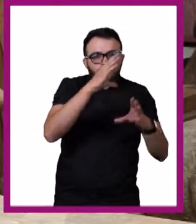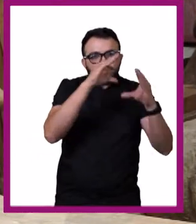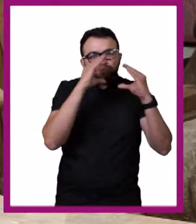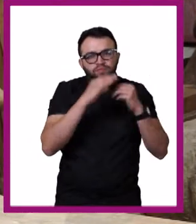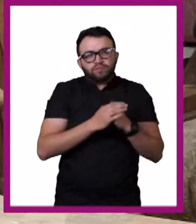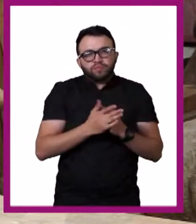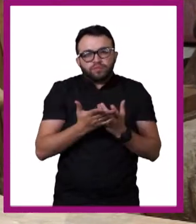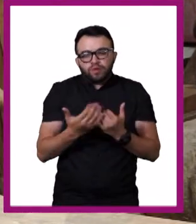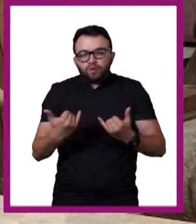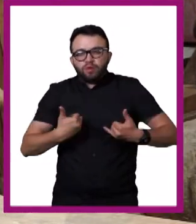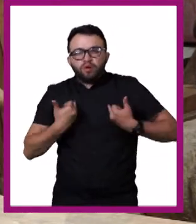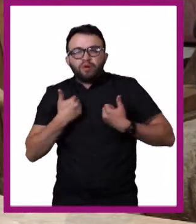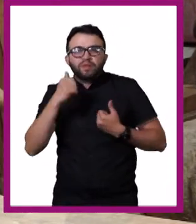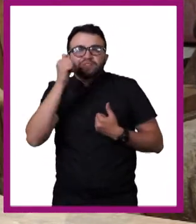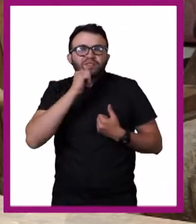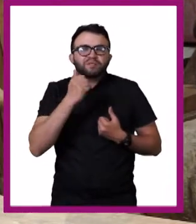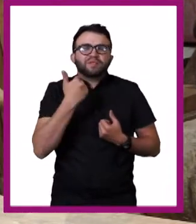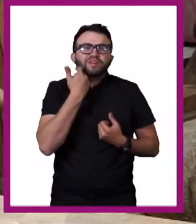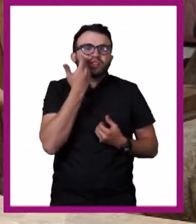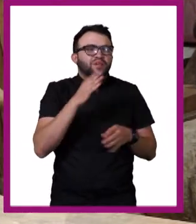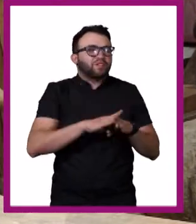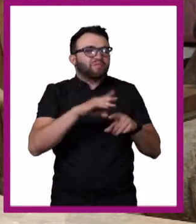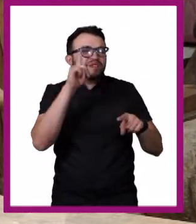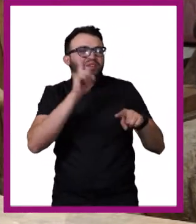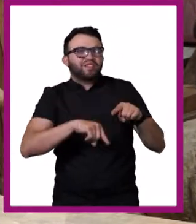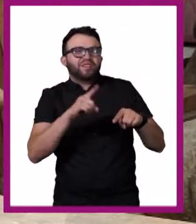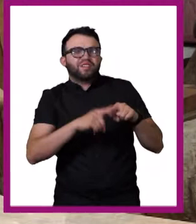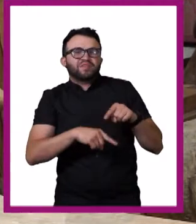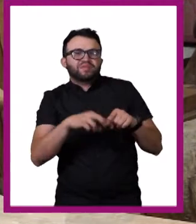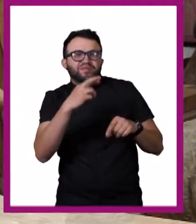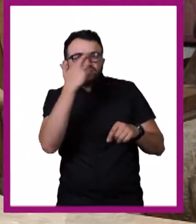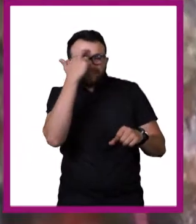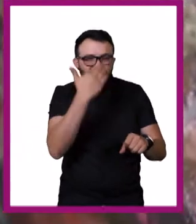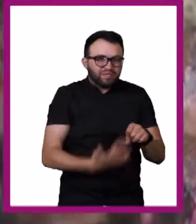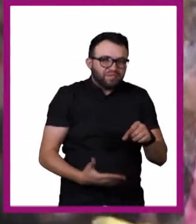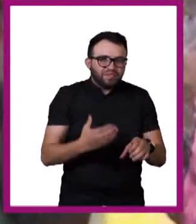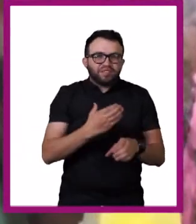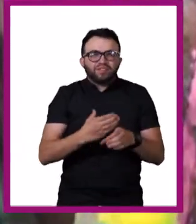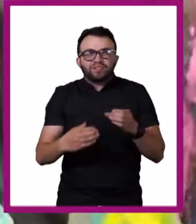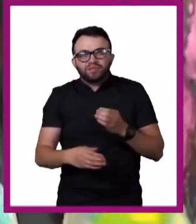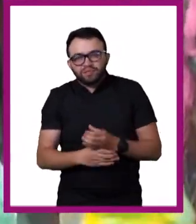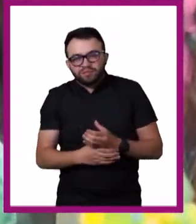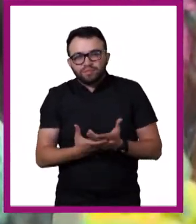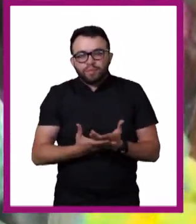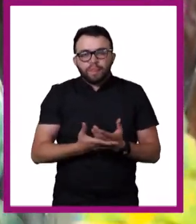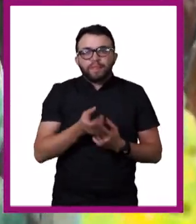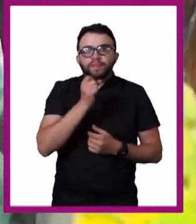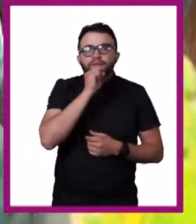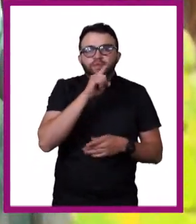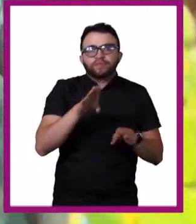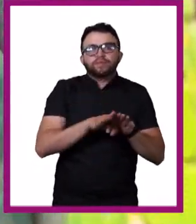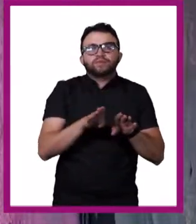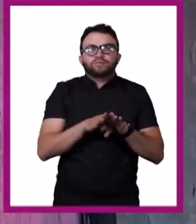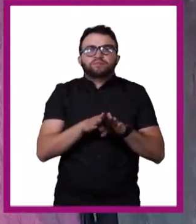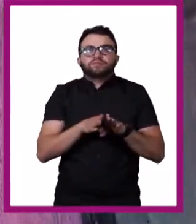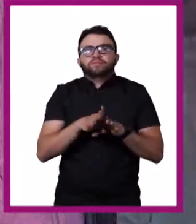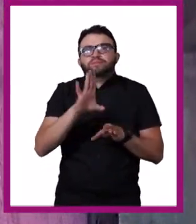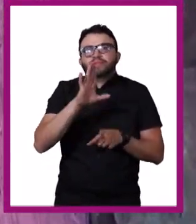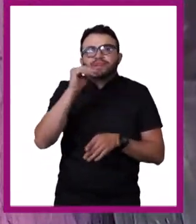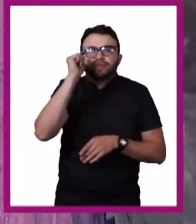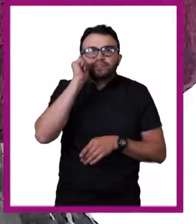hecho. Y por otro lado, muchas veces eso es ceguera también.